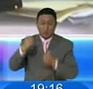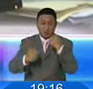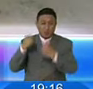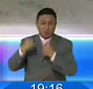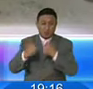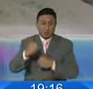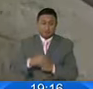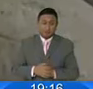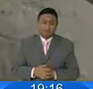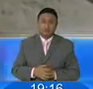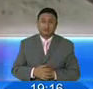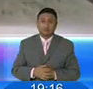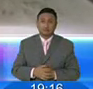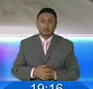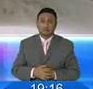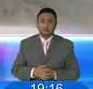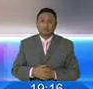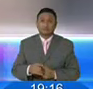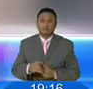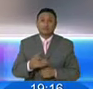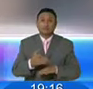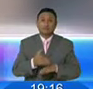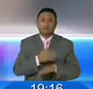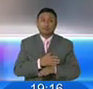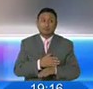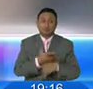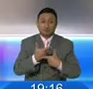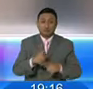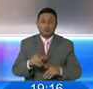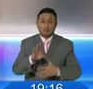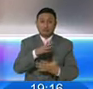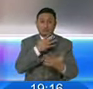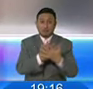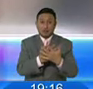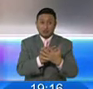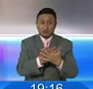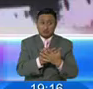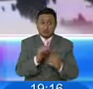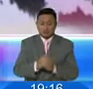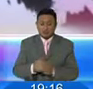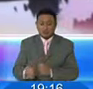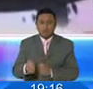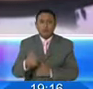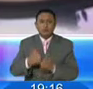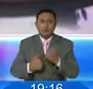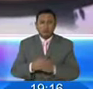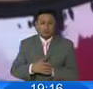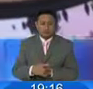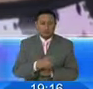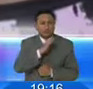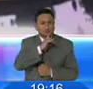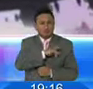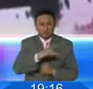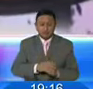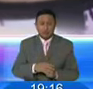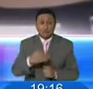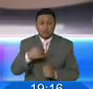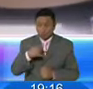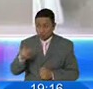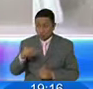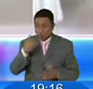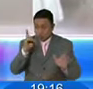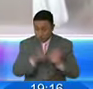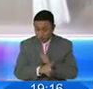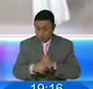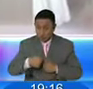día de incapacidad. Hace poco había salido de la cárcel, según se informó sería reincidente en el mismo delito. Porque él siempre me decía que si lo denunciaba, él